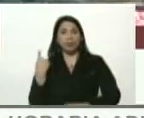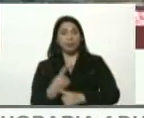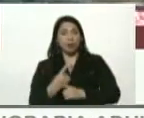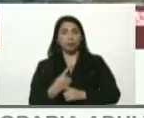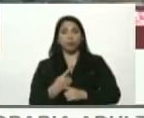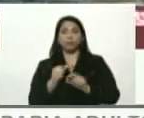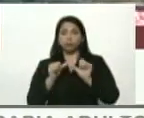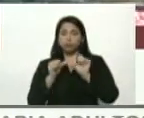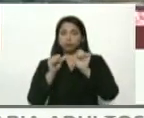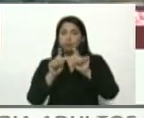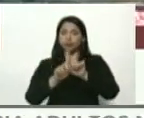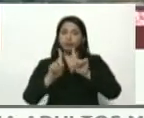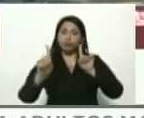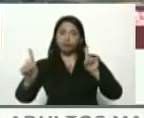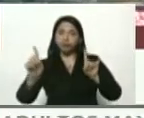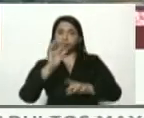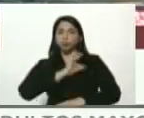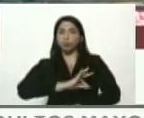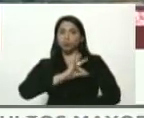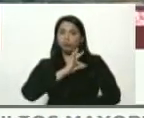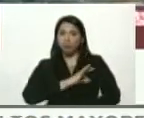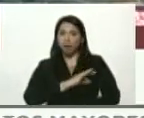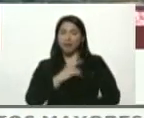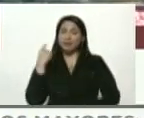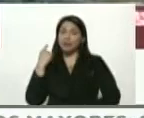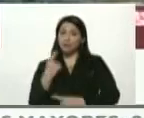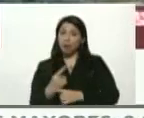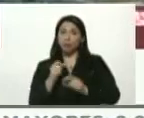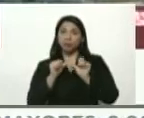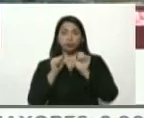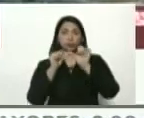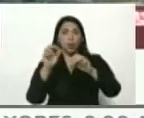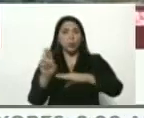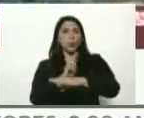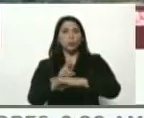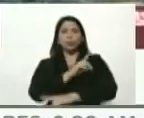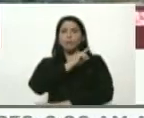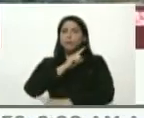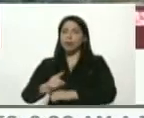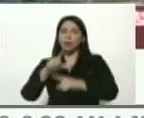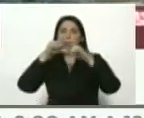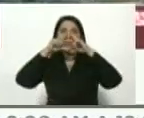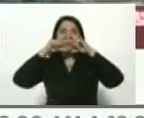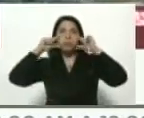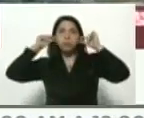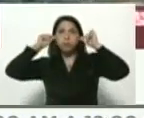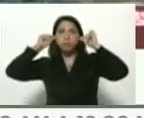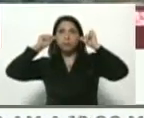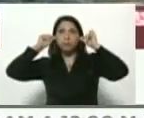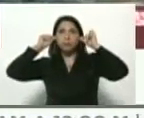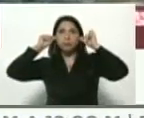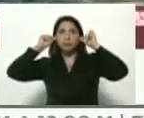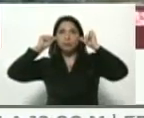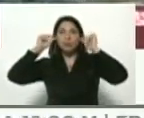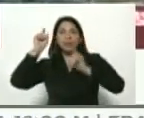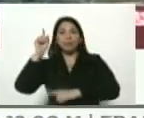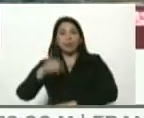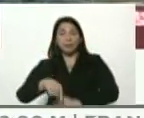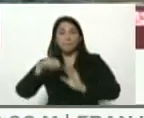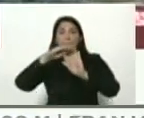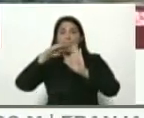mantener el distanciamiento social, debemos mantener el uso obligatorio de la mascarilla, así como las